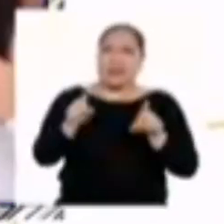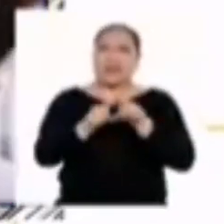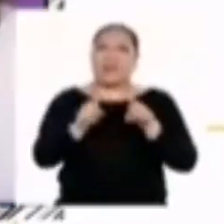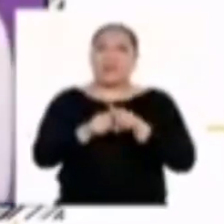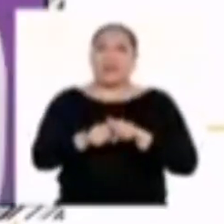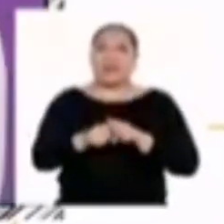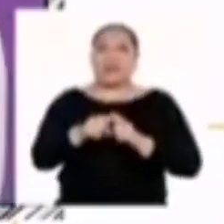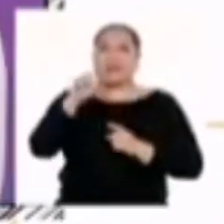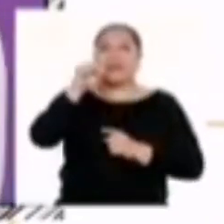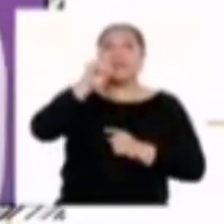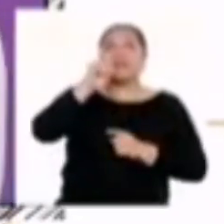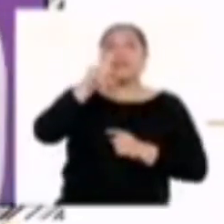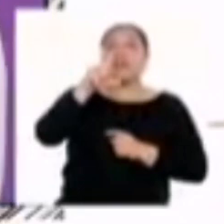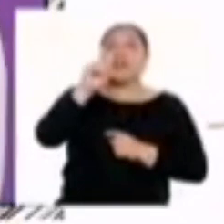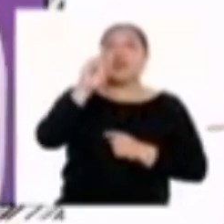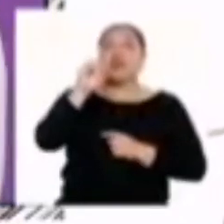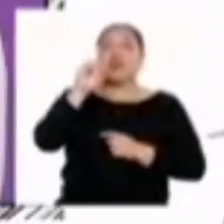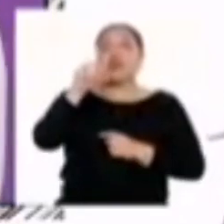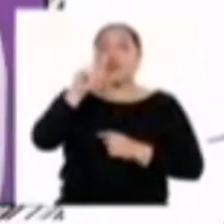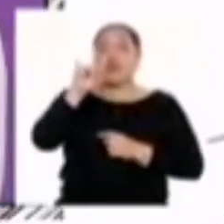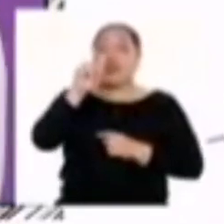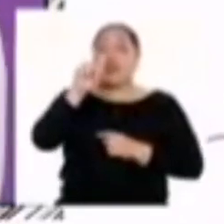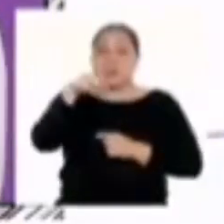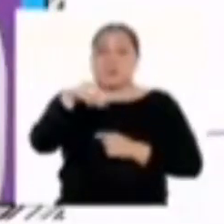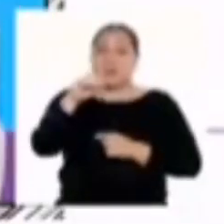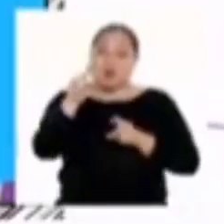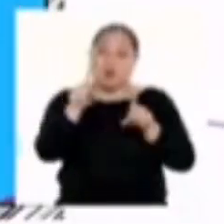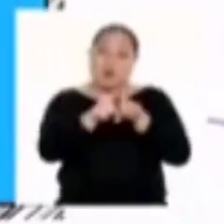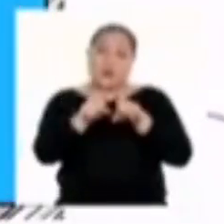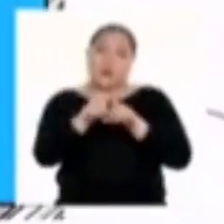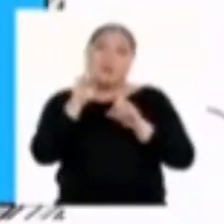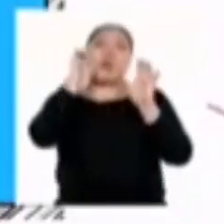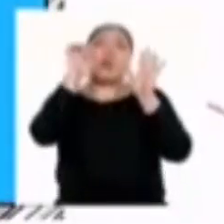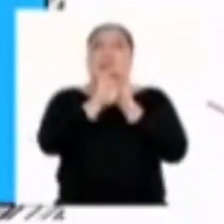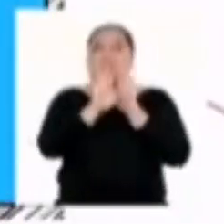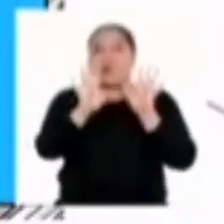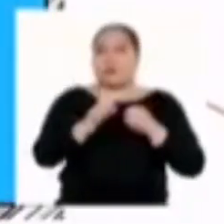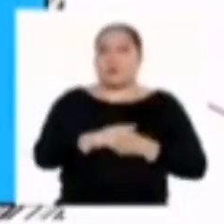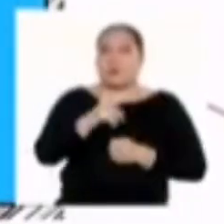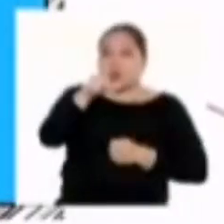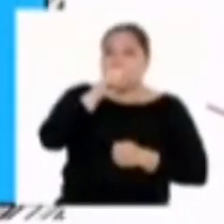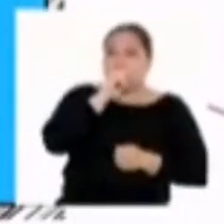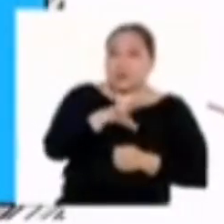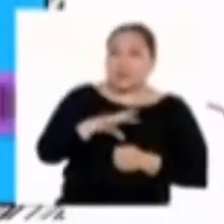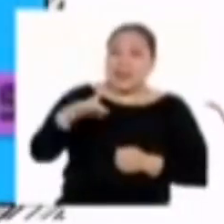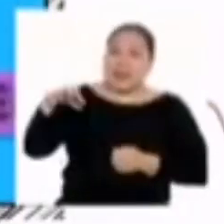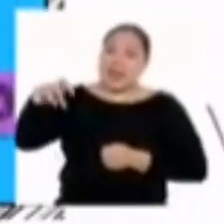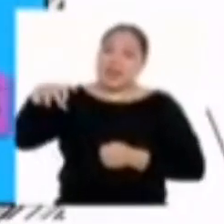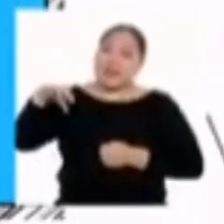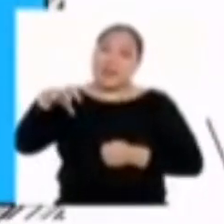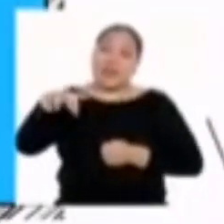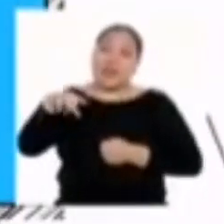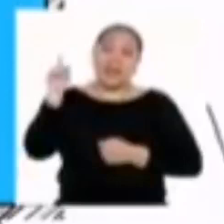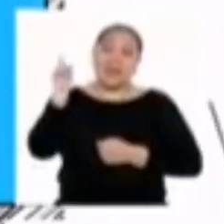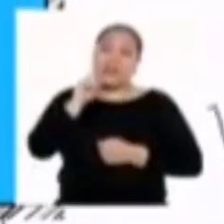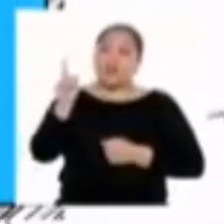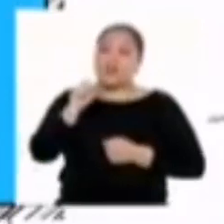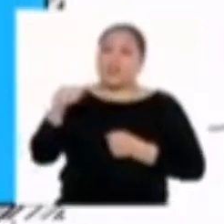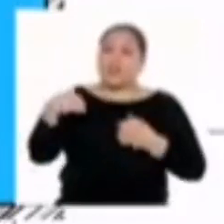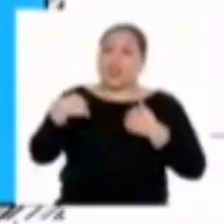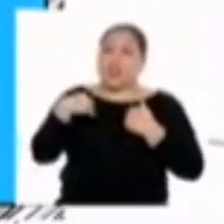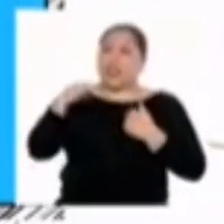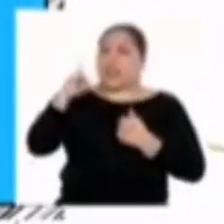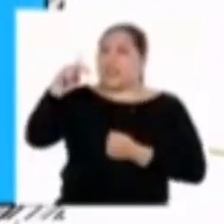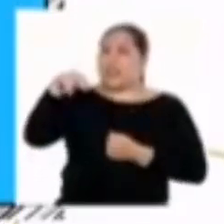llamado silogismo. Veamos cómo funciona. Ejemplo, si tú dices que las arañas no son insectos